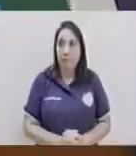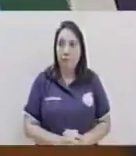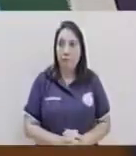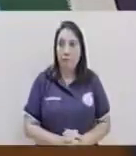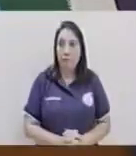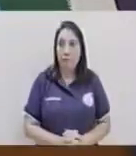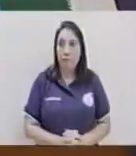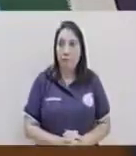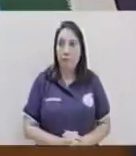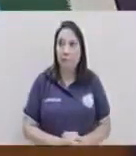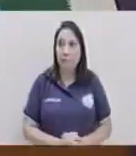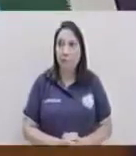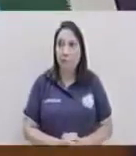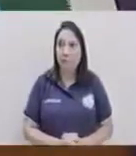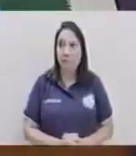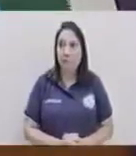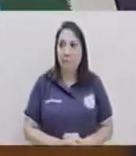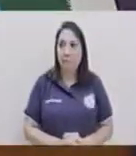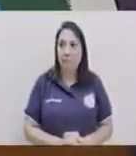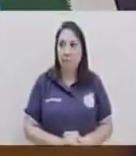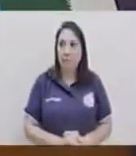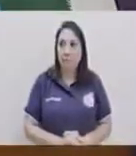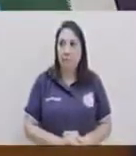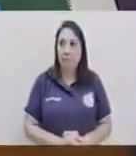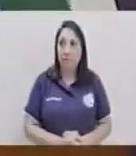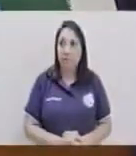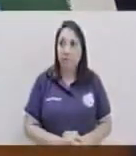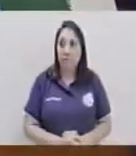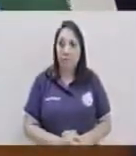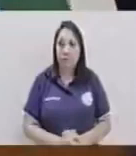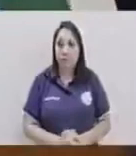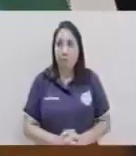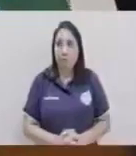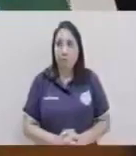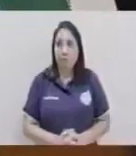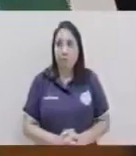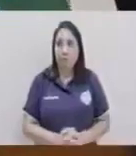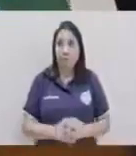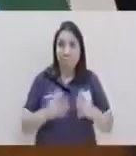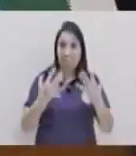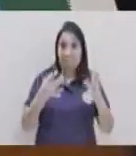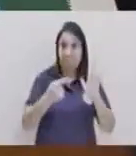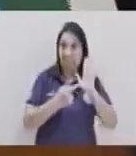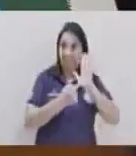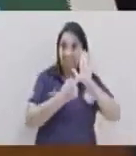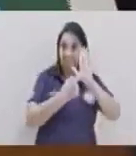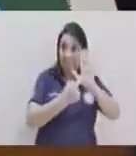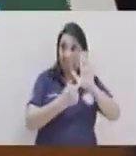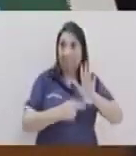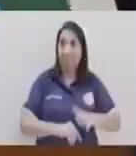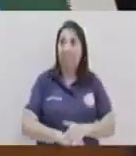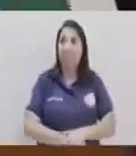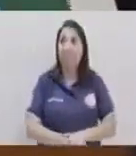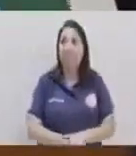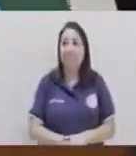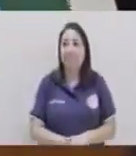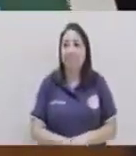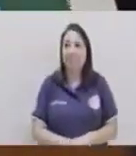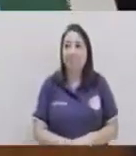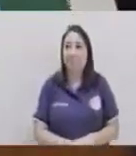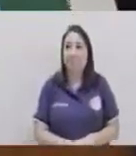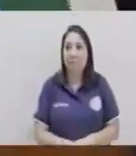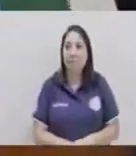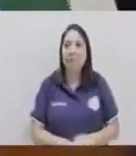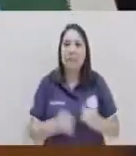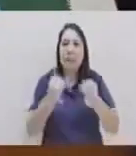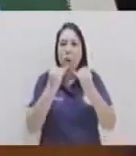Quizá la sombra, ¿verdad? Así es. Ya tenemos ahí a nuestro individuo. Y por